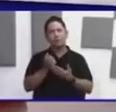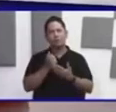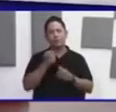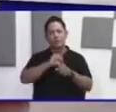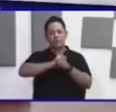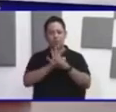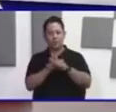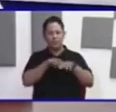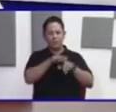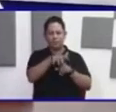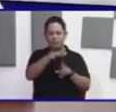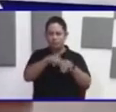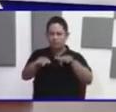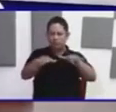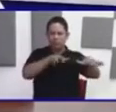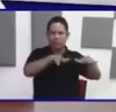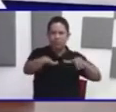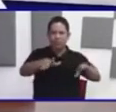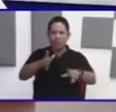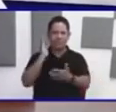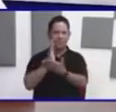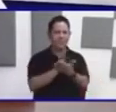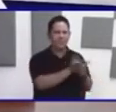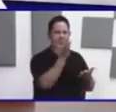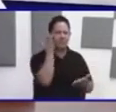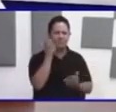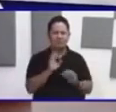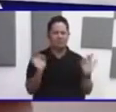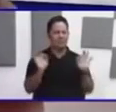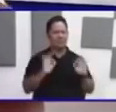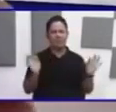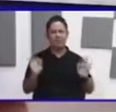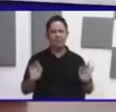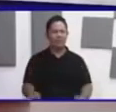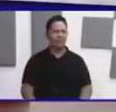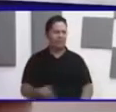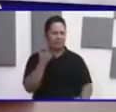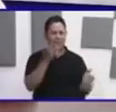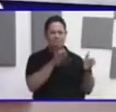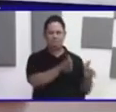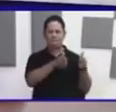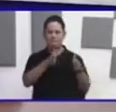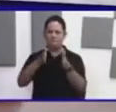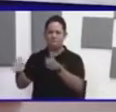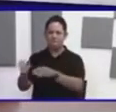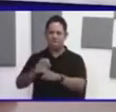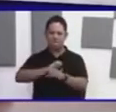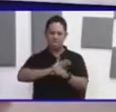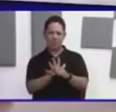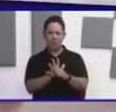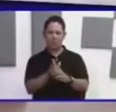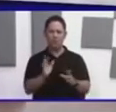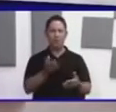que nos permita tener que estar teniendo los lados de las bóvedas para COVID en el departamento.